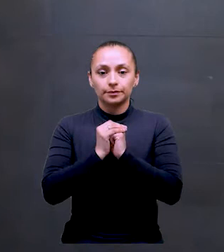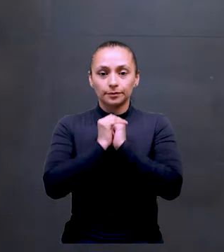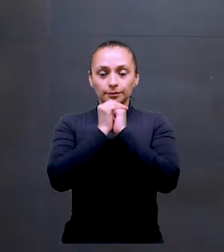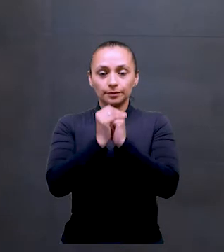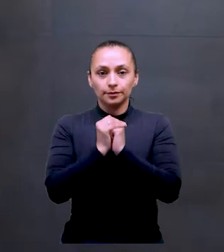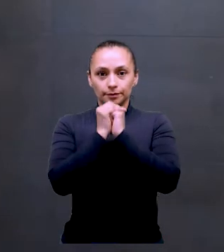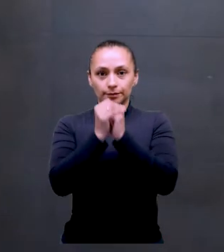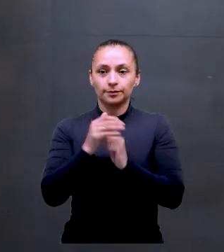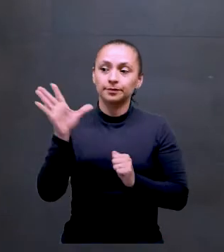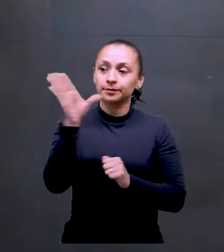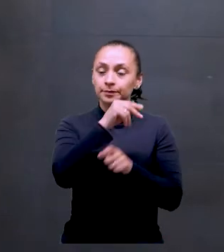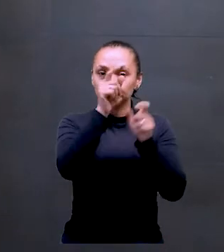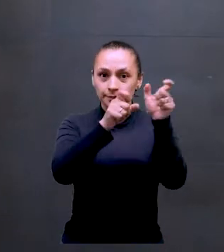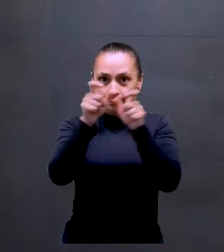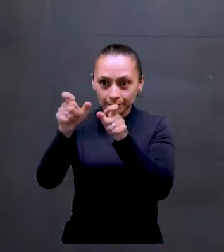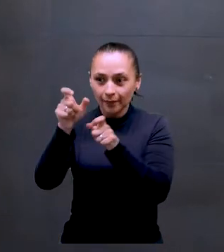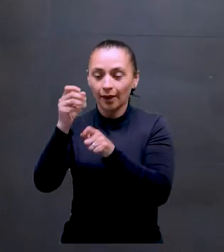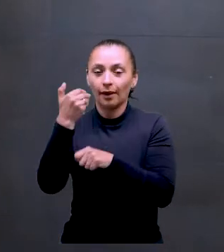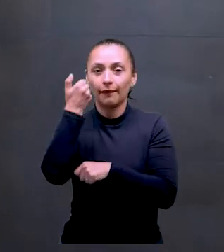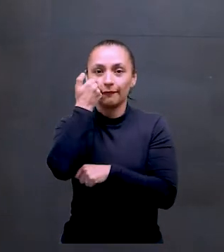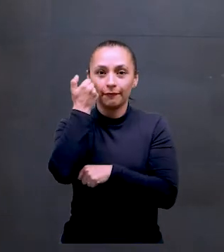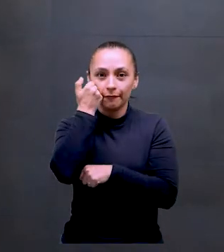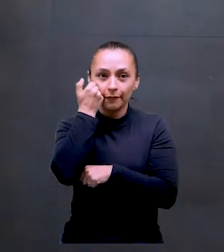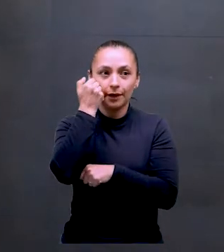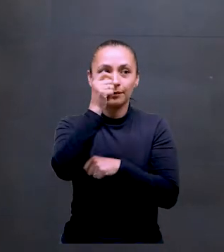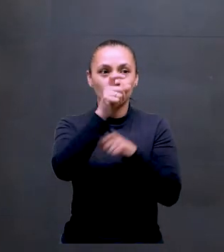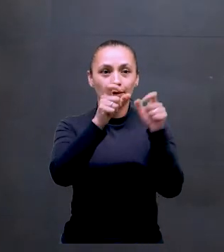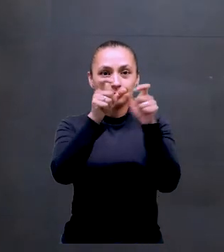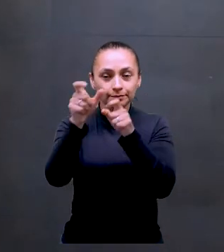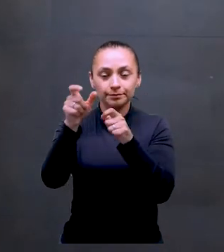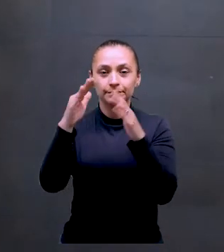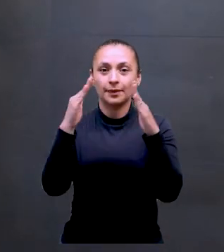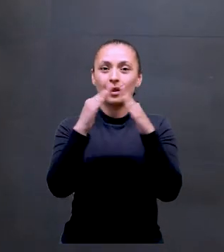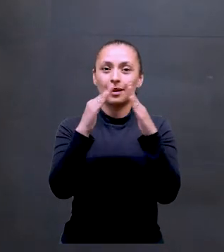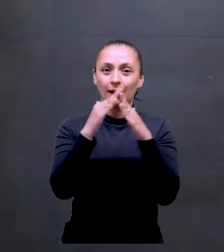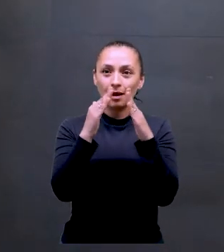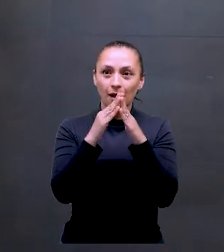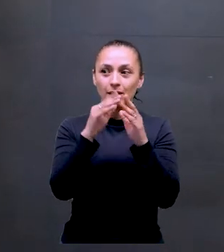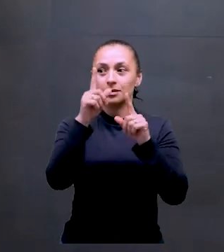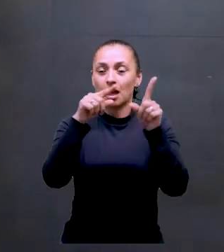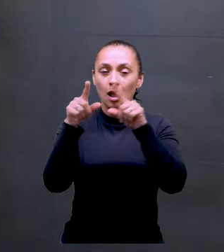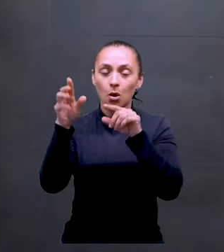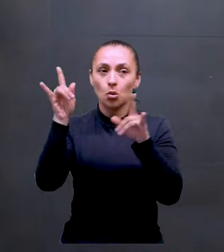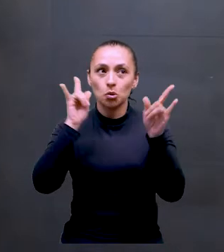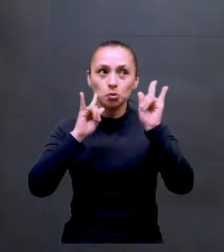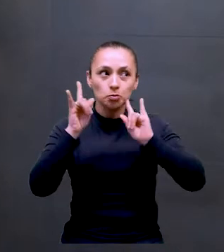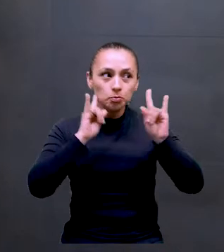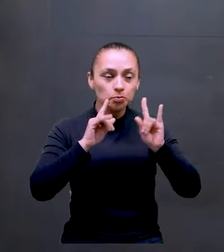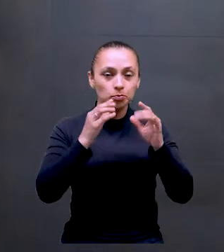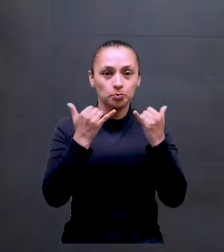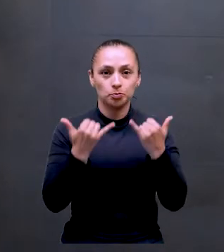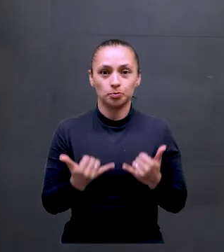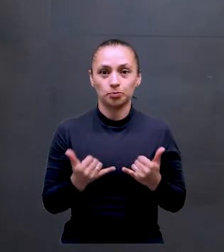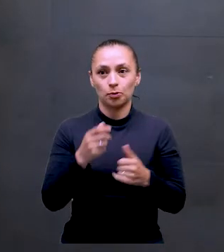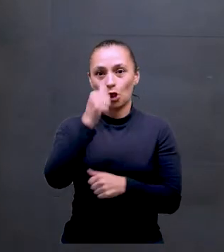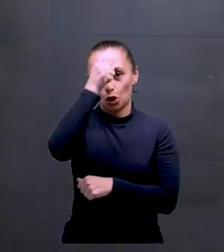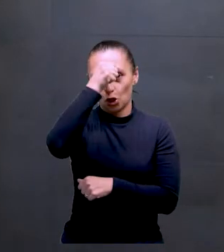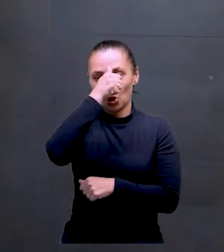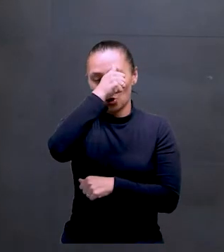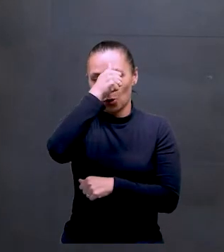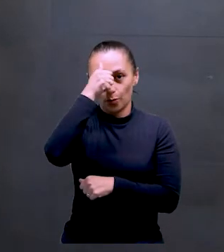oramos por todos los hermanos enfermos nuestros hermanos que están en casa que nos escuchan